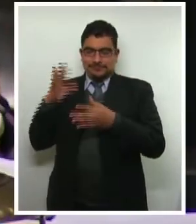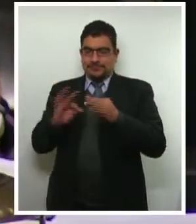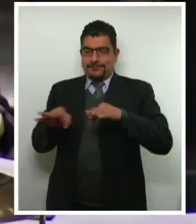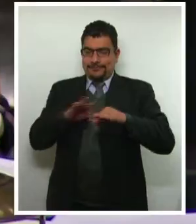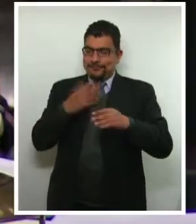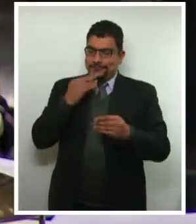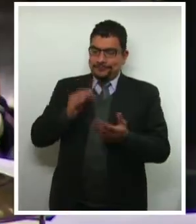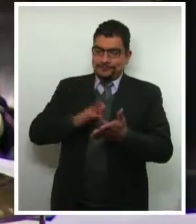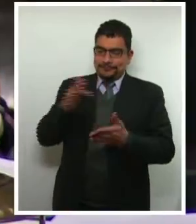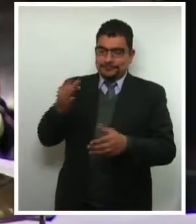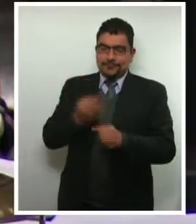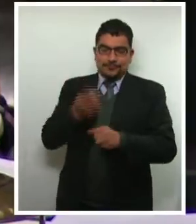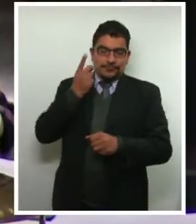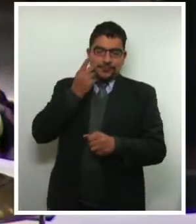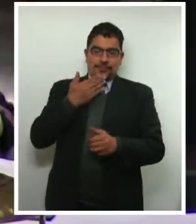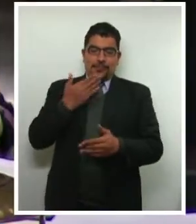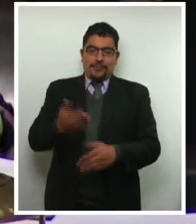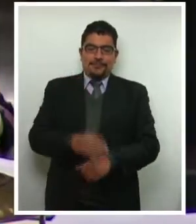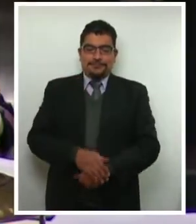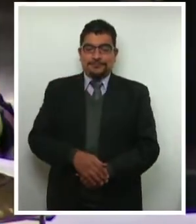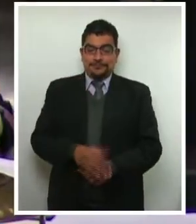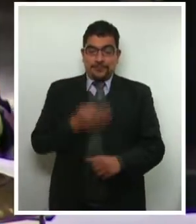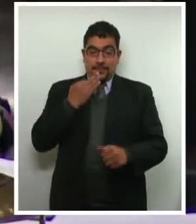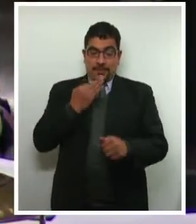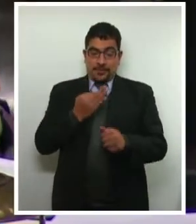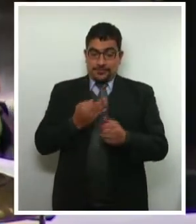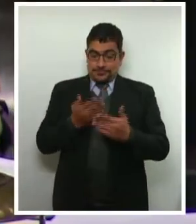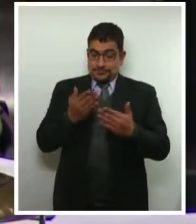trabajando. Gracias, diputada. Bueno,